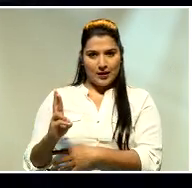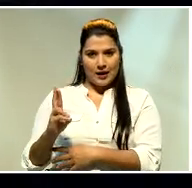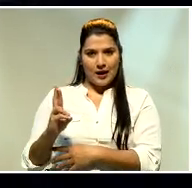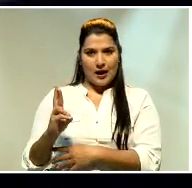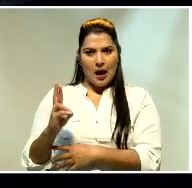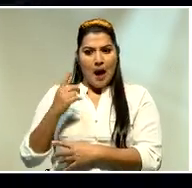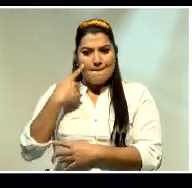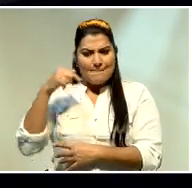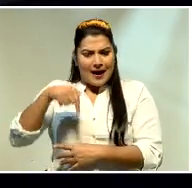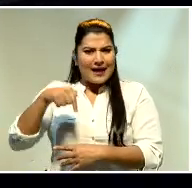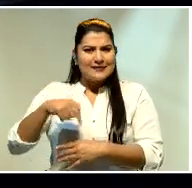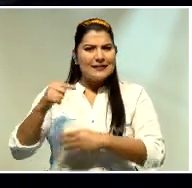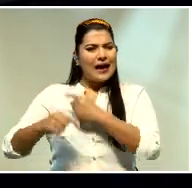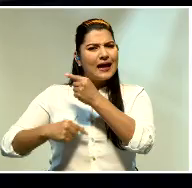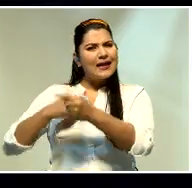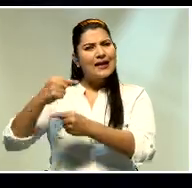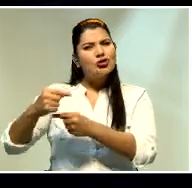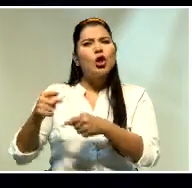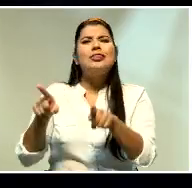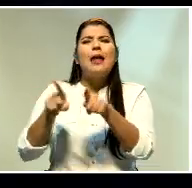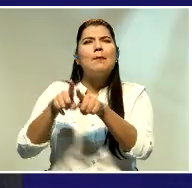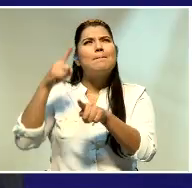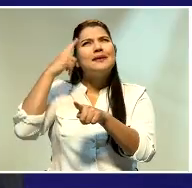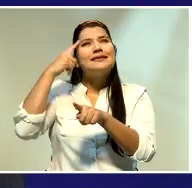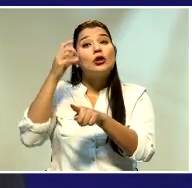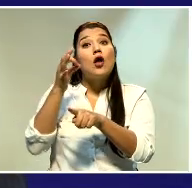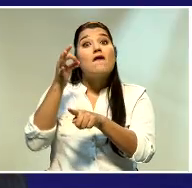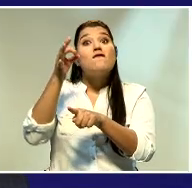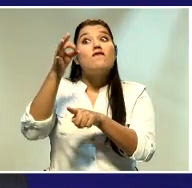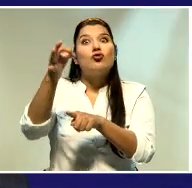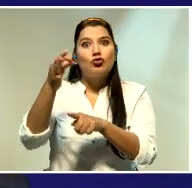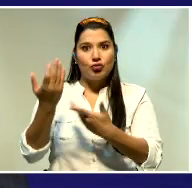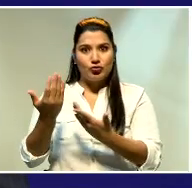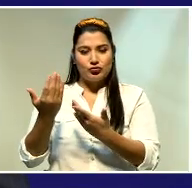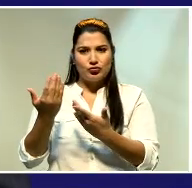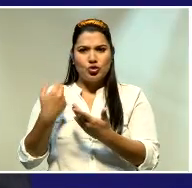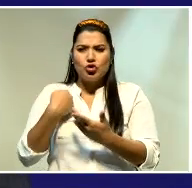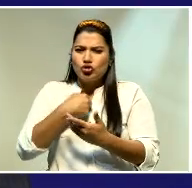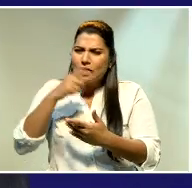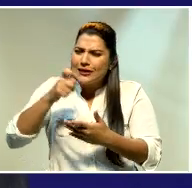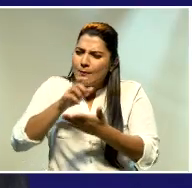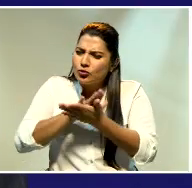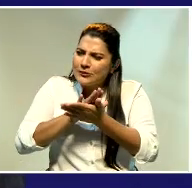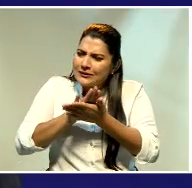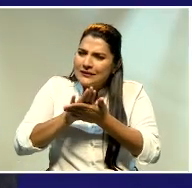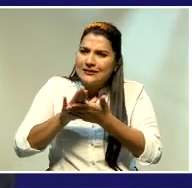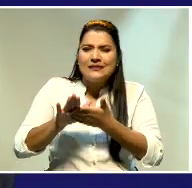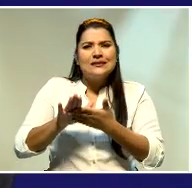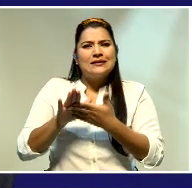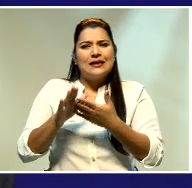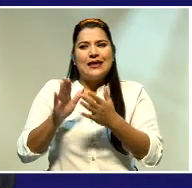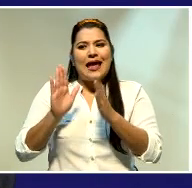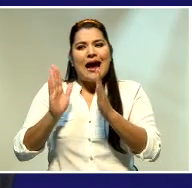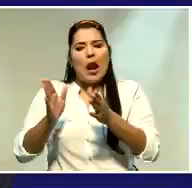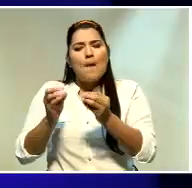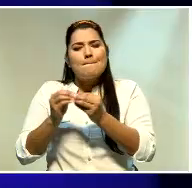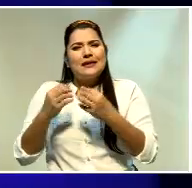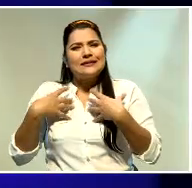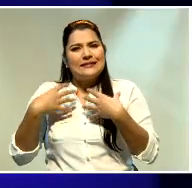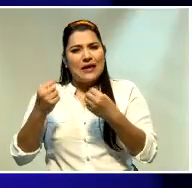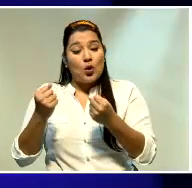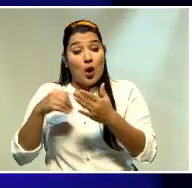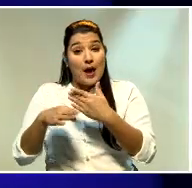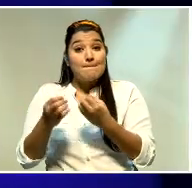para esta generación y sobre todo también pensando en la que viene, que necesitamos sanear mucho el país en muchos campos. Don